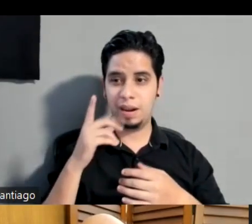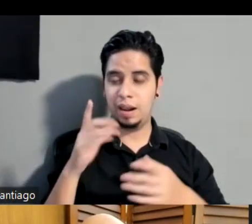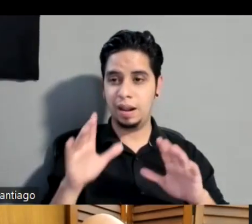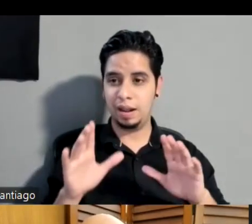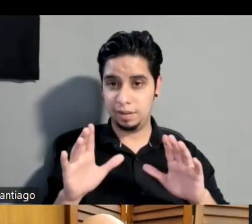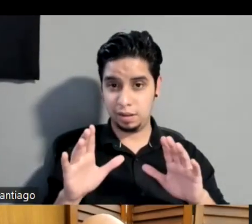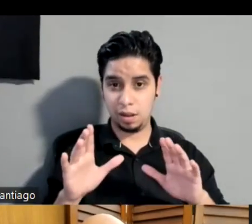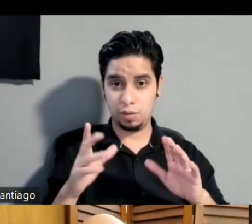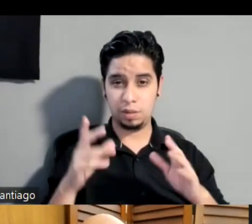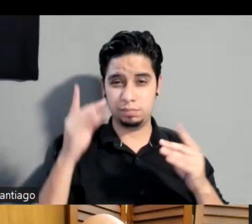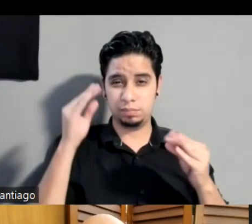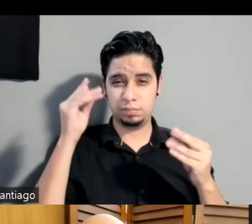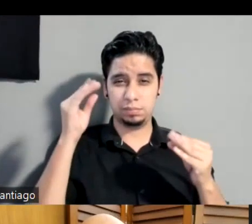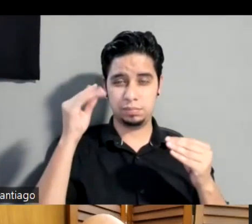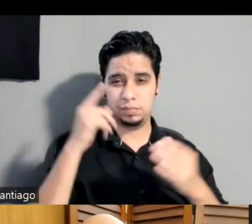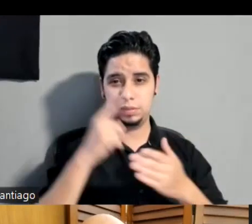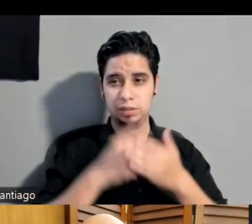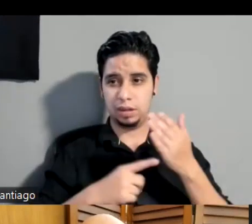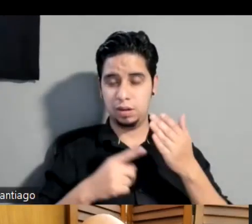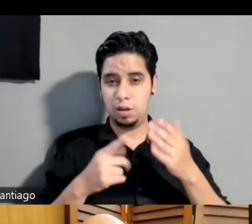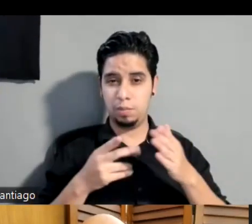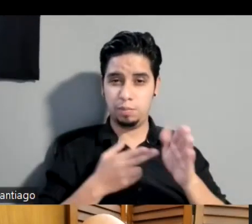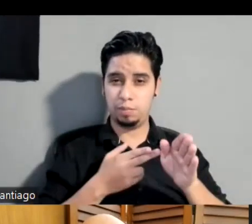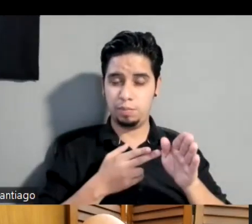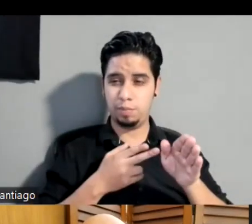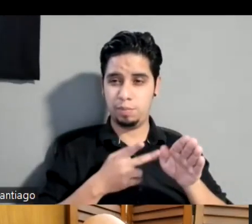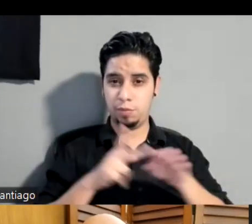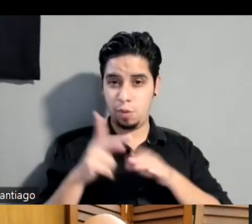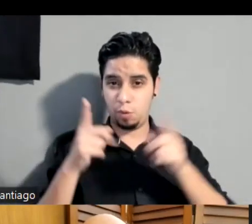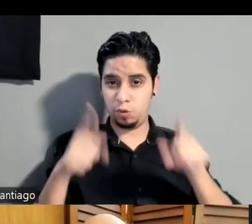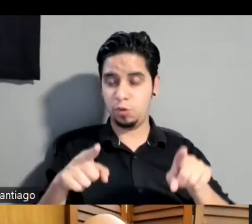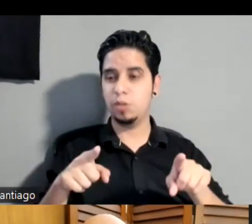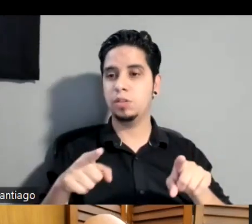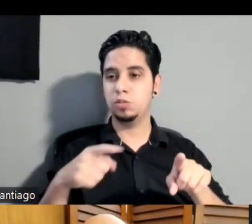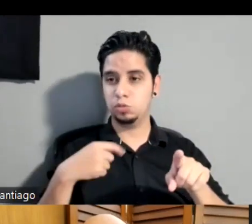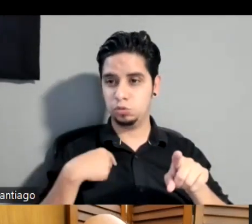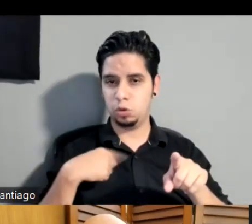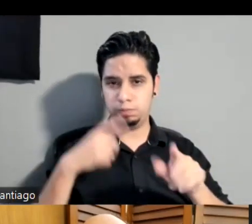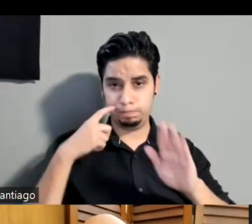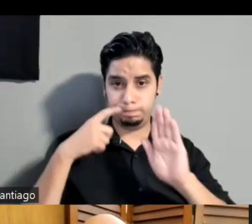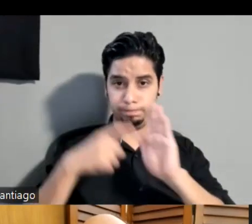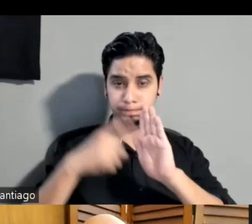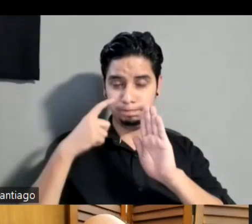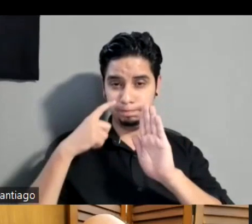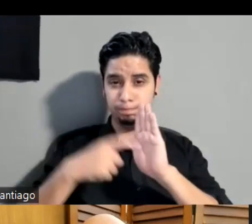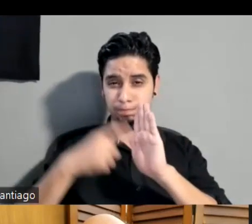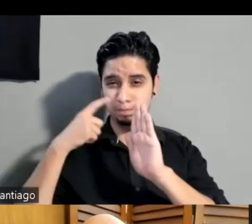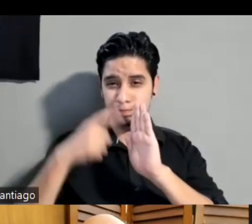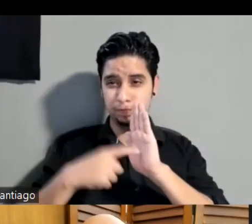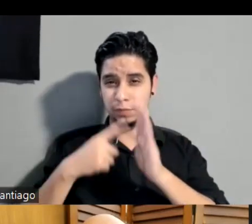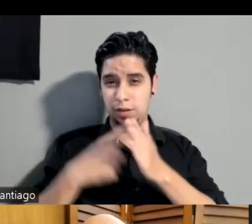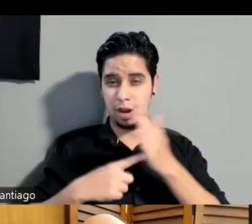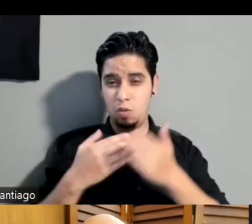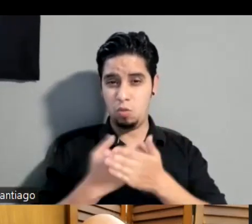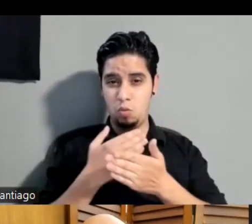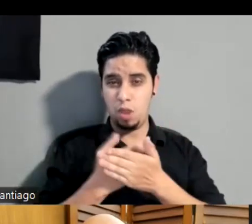es una reflexión que yo en lo personal, ¿no?, y en lo profesional he venido dándome cuenta, ¿no?, que las nuevas